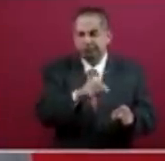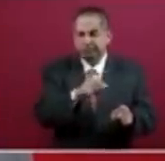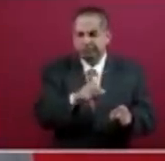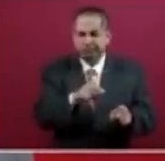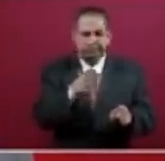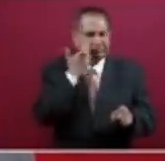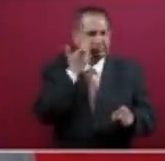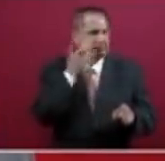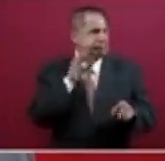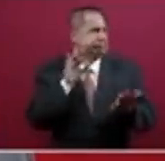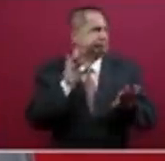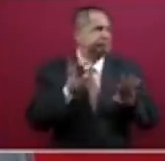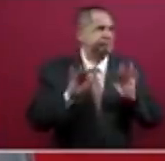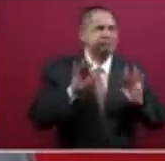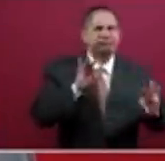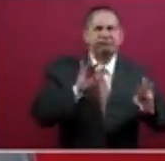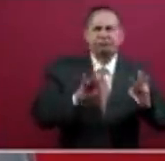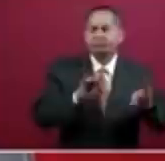manipulación,